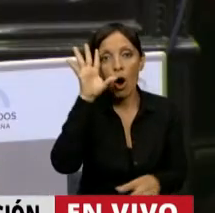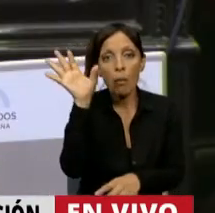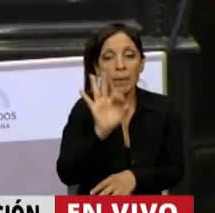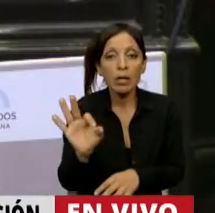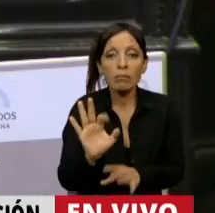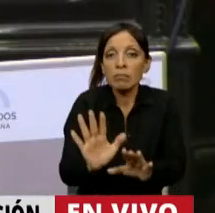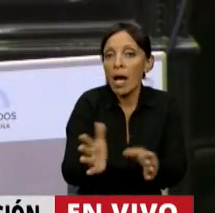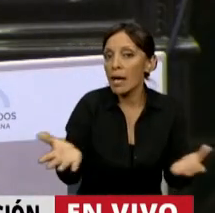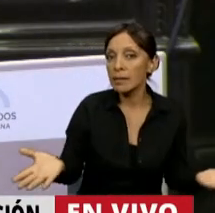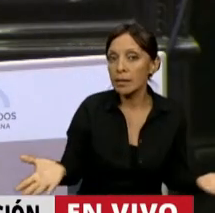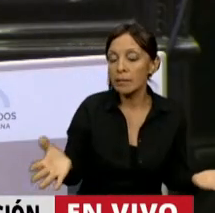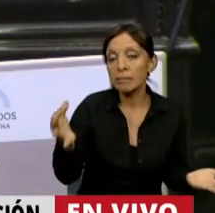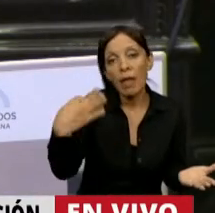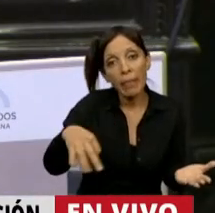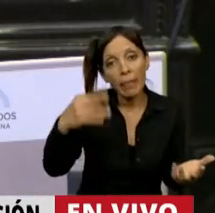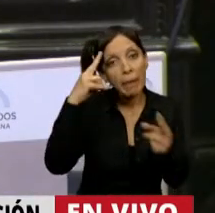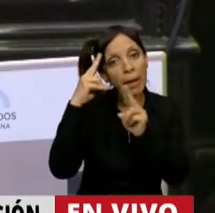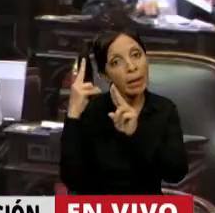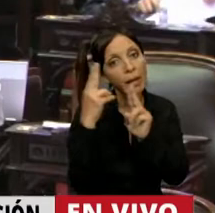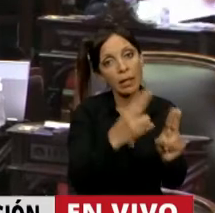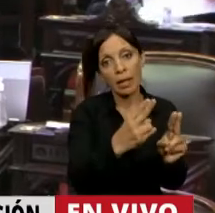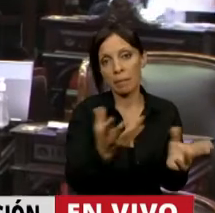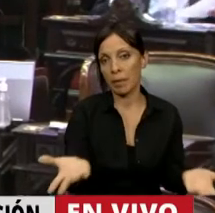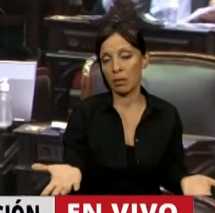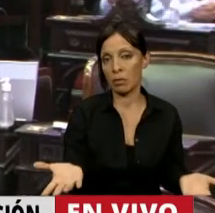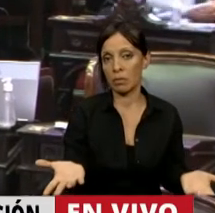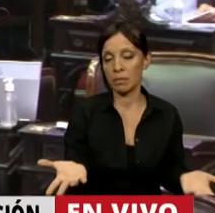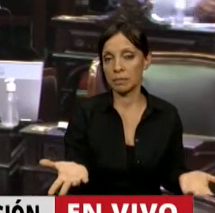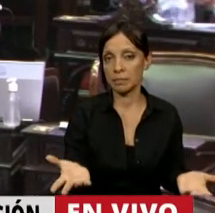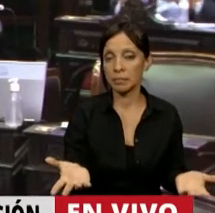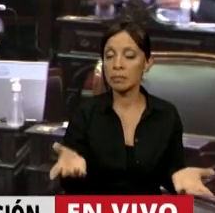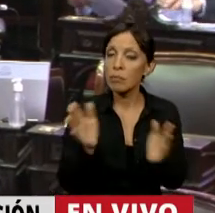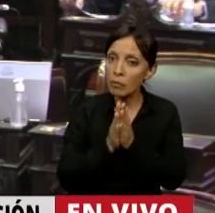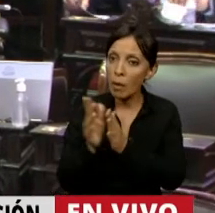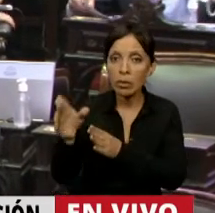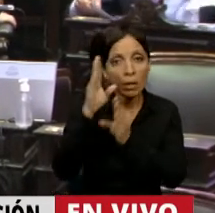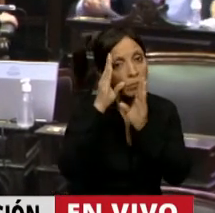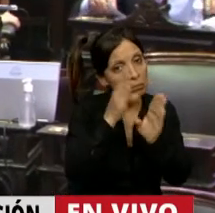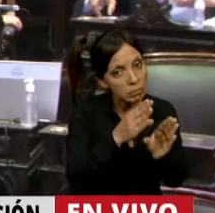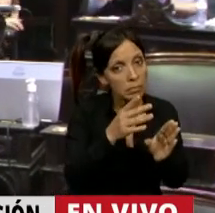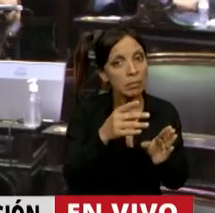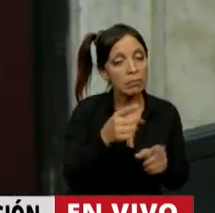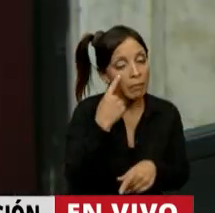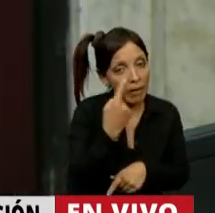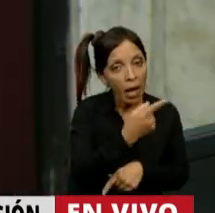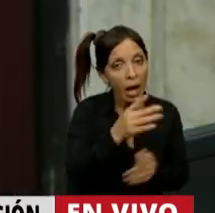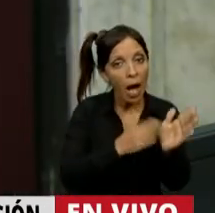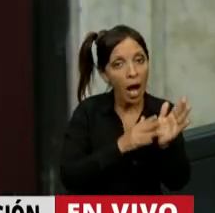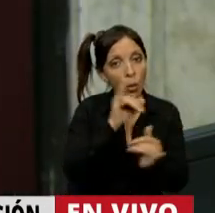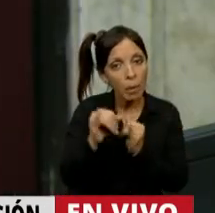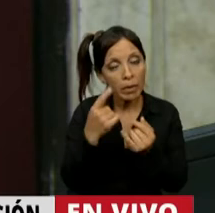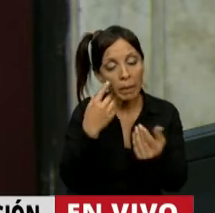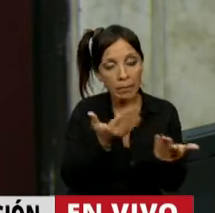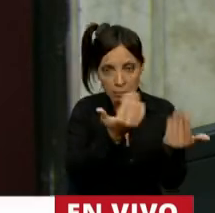establece el respeto por el que piensa distinto. Escuchen en silencio argumentos. Adelante,